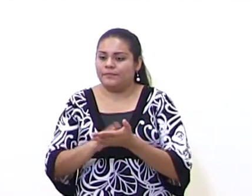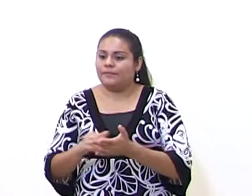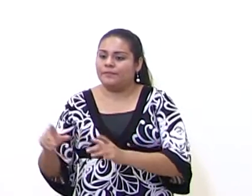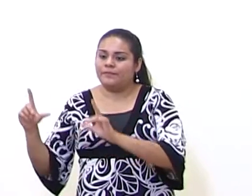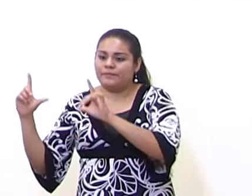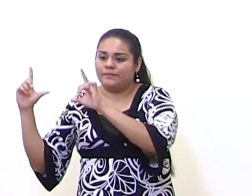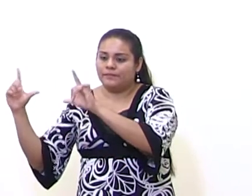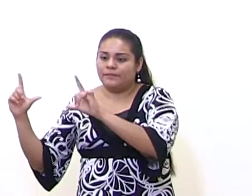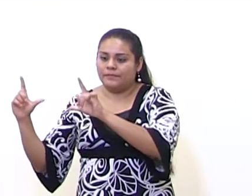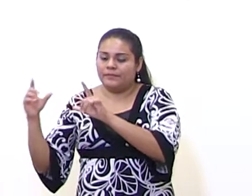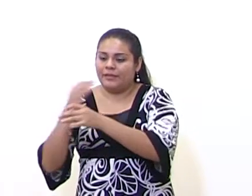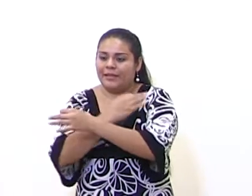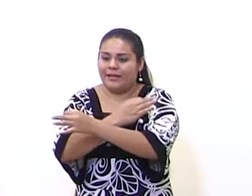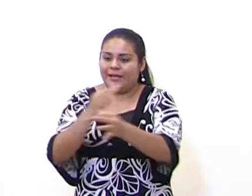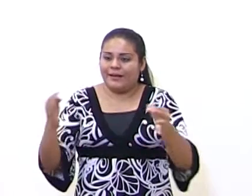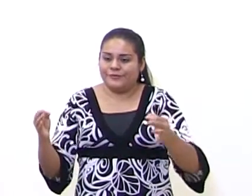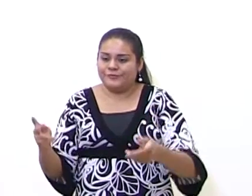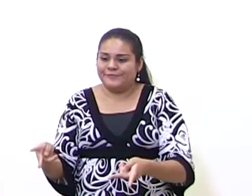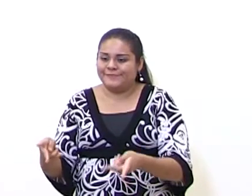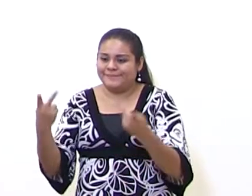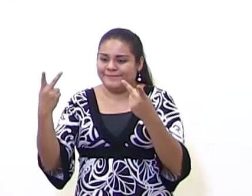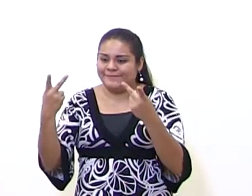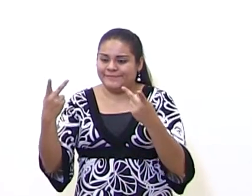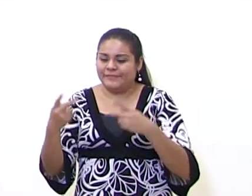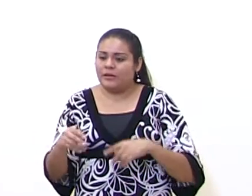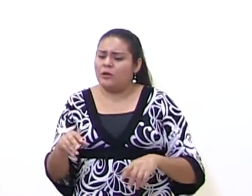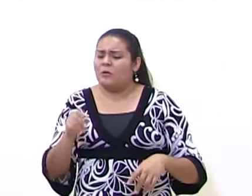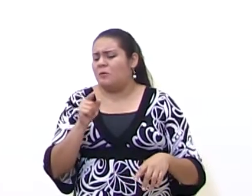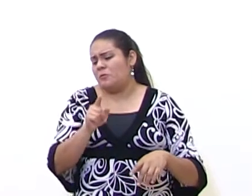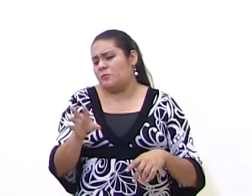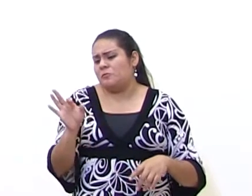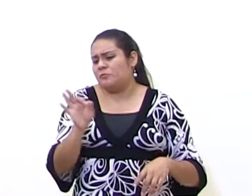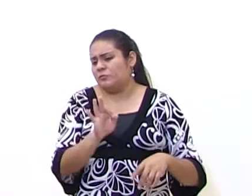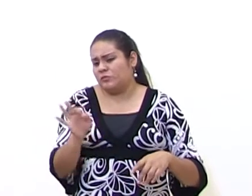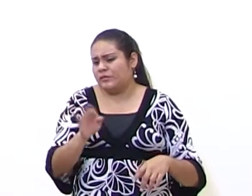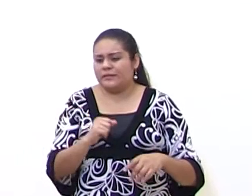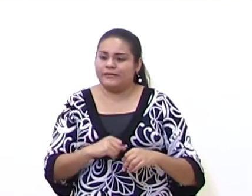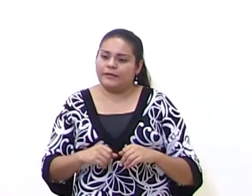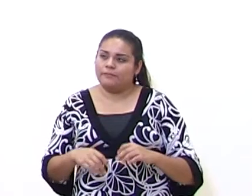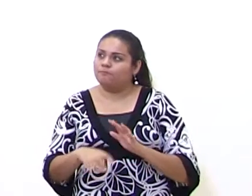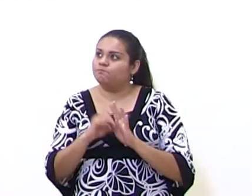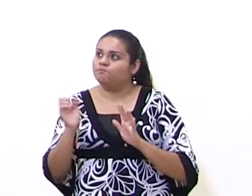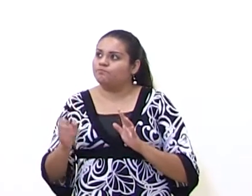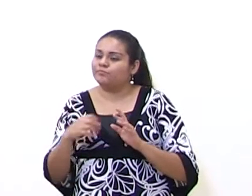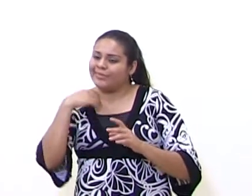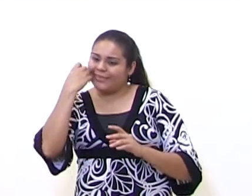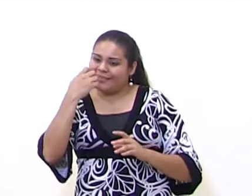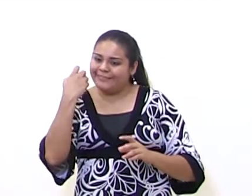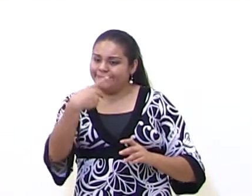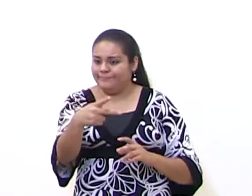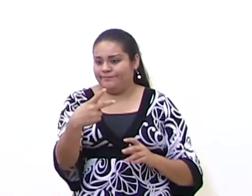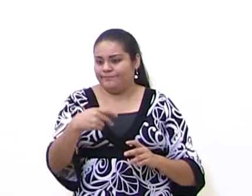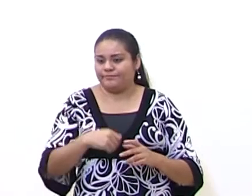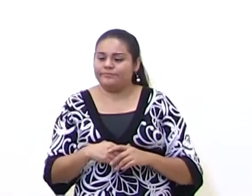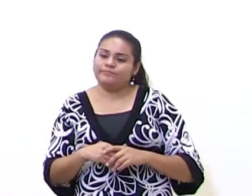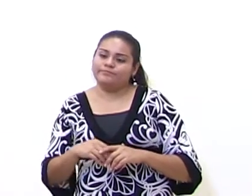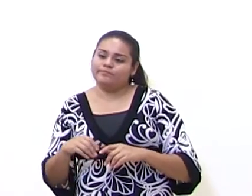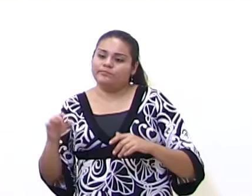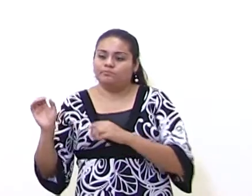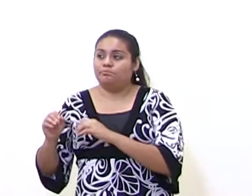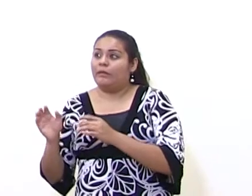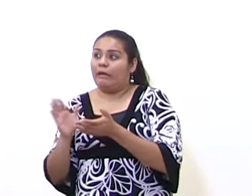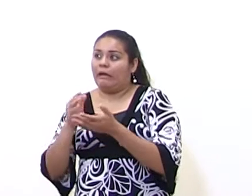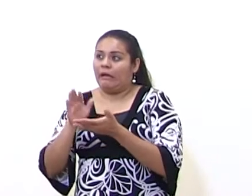un producto, y porque seguramente lo ves desde la promoción de tu escuela, la promoción de los libros,